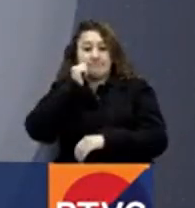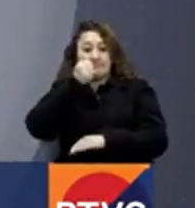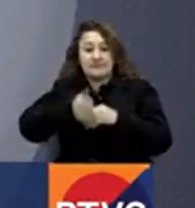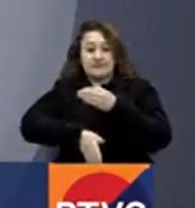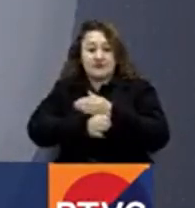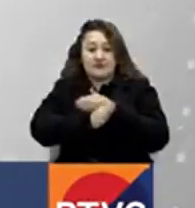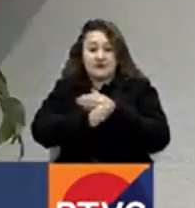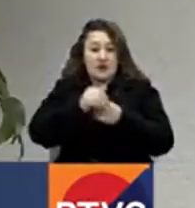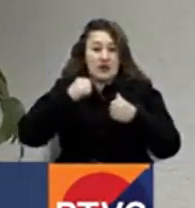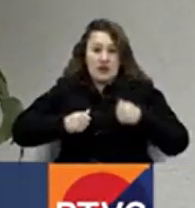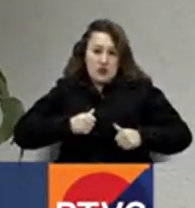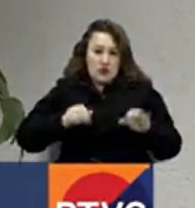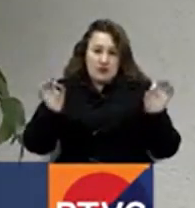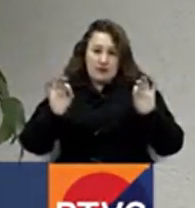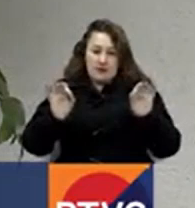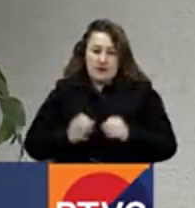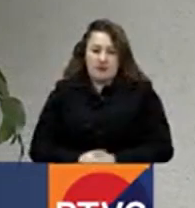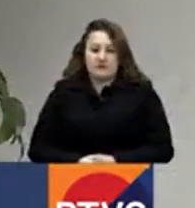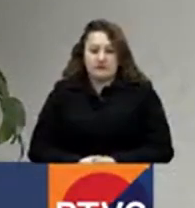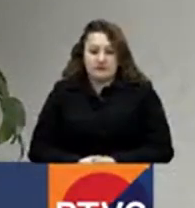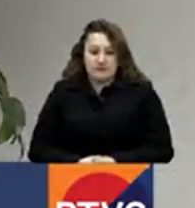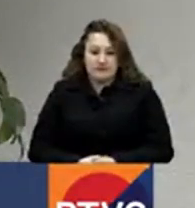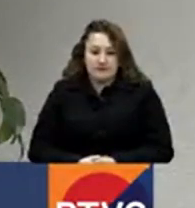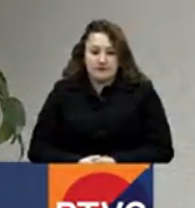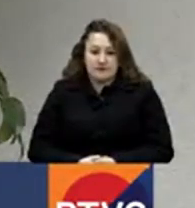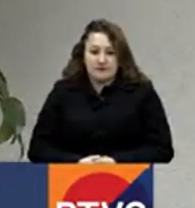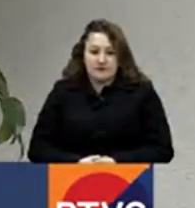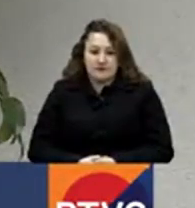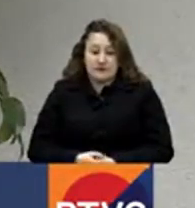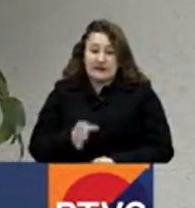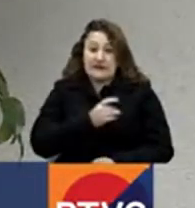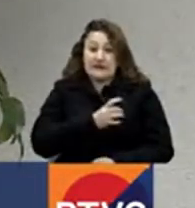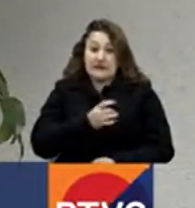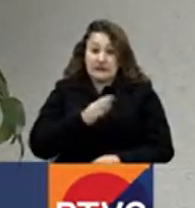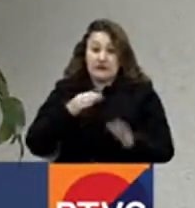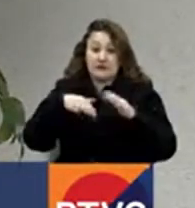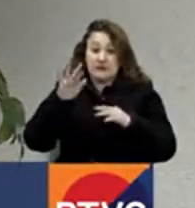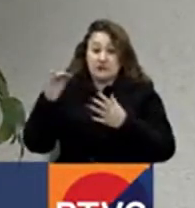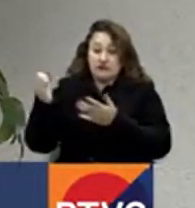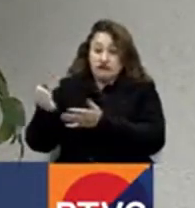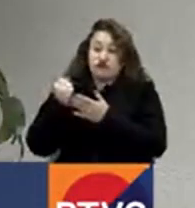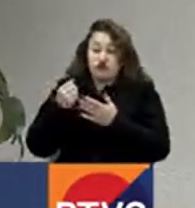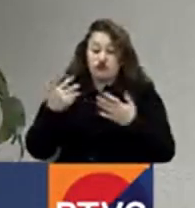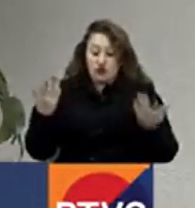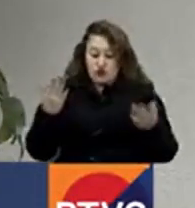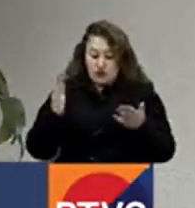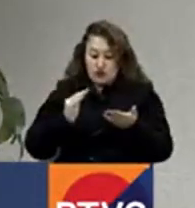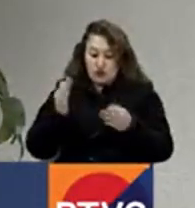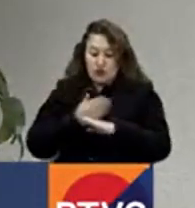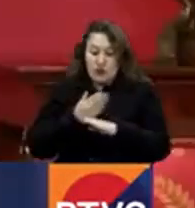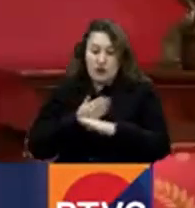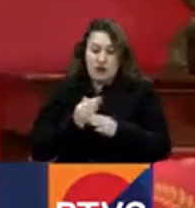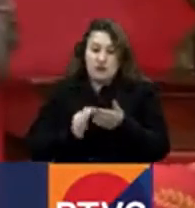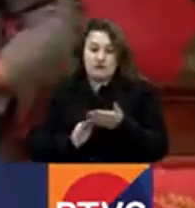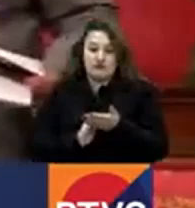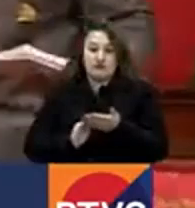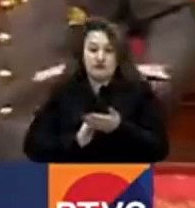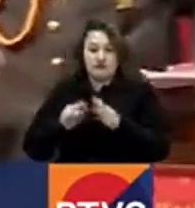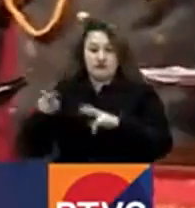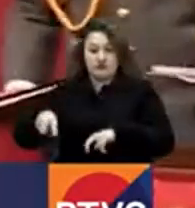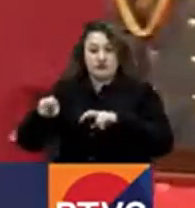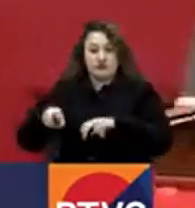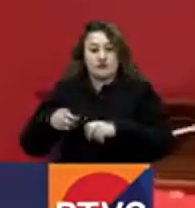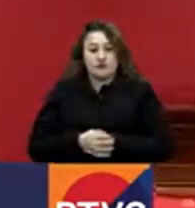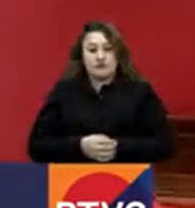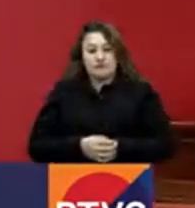hay heridos. Porque sería Chile el que más nos ayudaría a resolver el problema de la reforma agraria. Nutrida